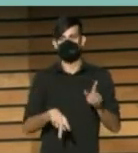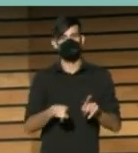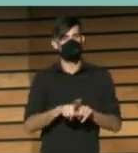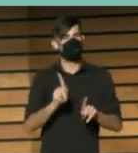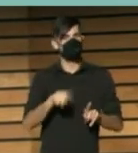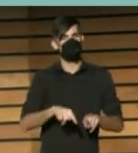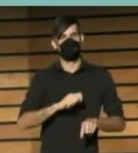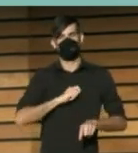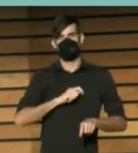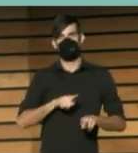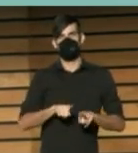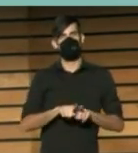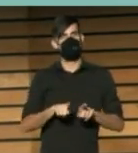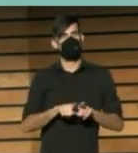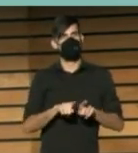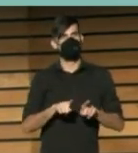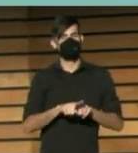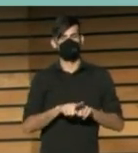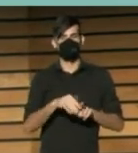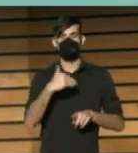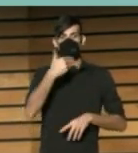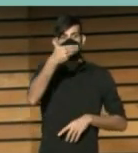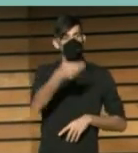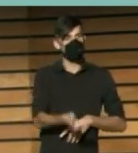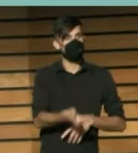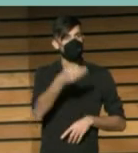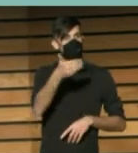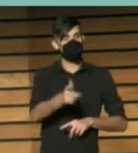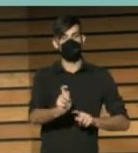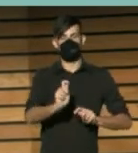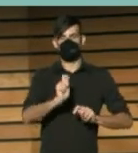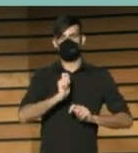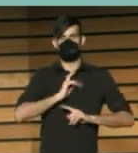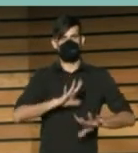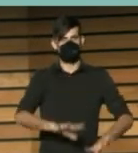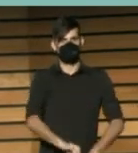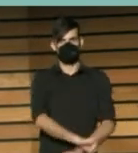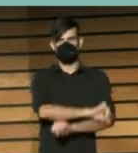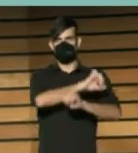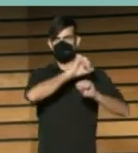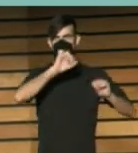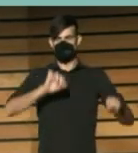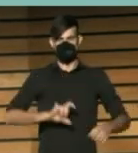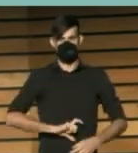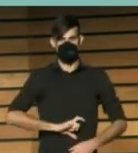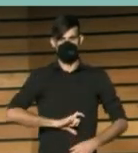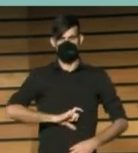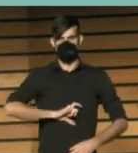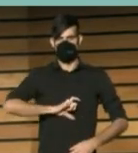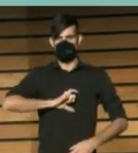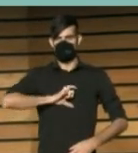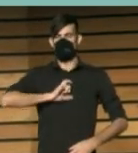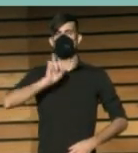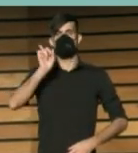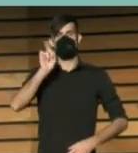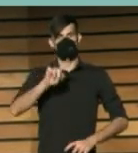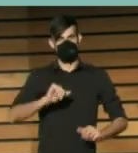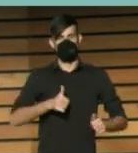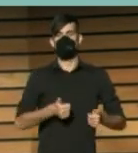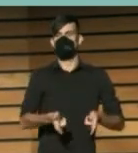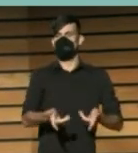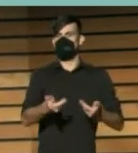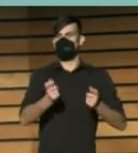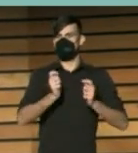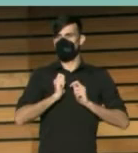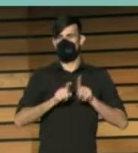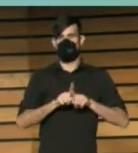también un elemento sine qua non para el crecimiento personal y para el desarrollo en